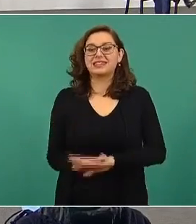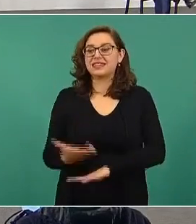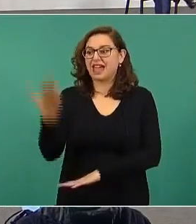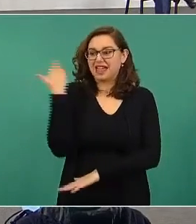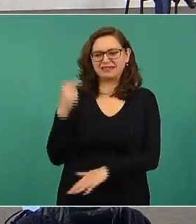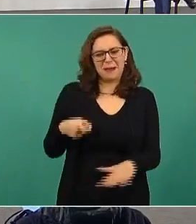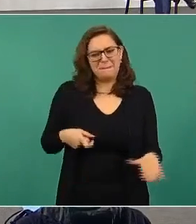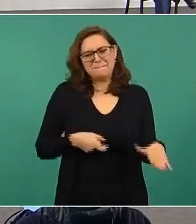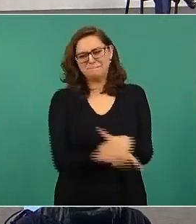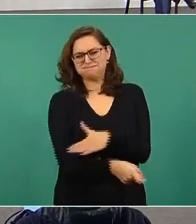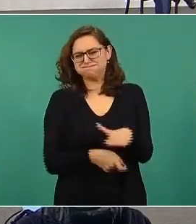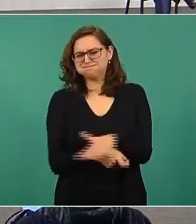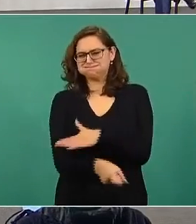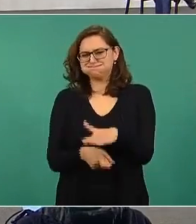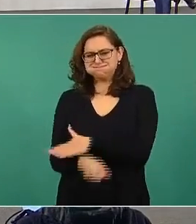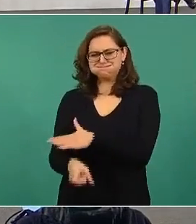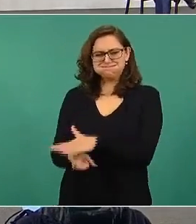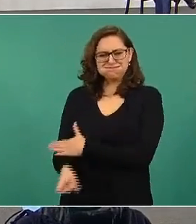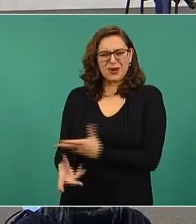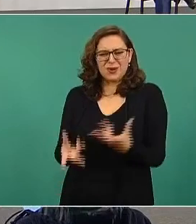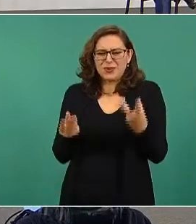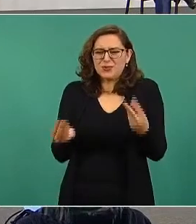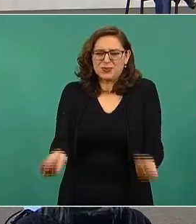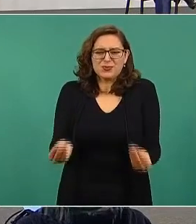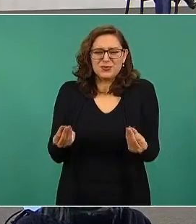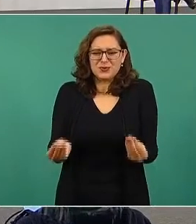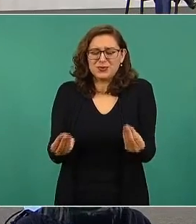Procuraduría, les daban